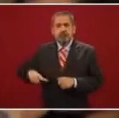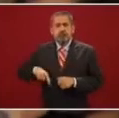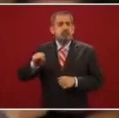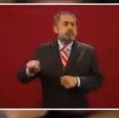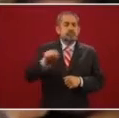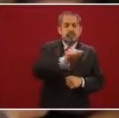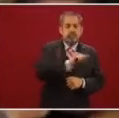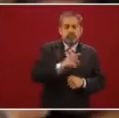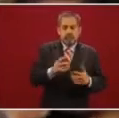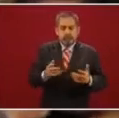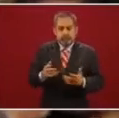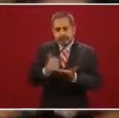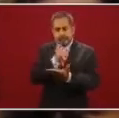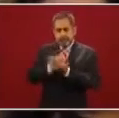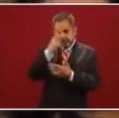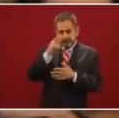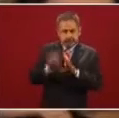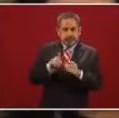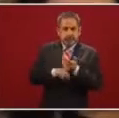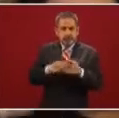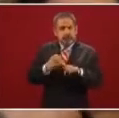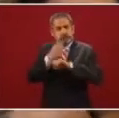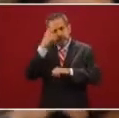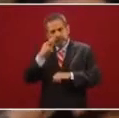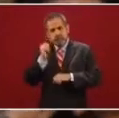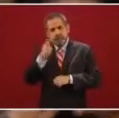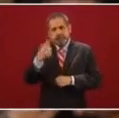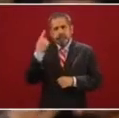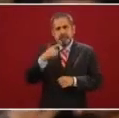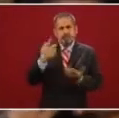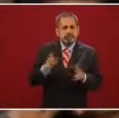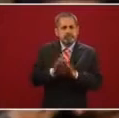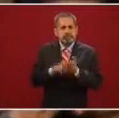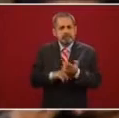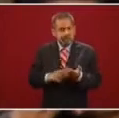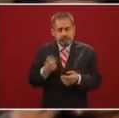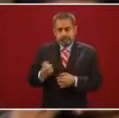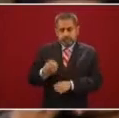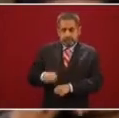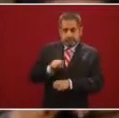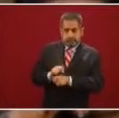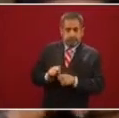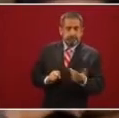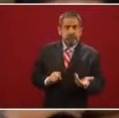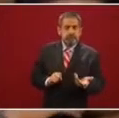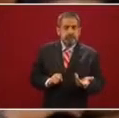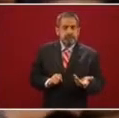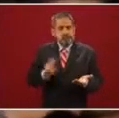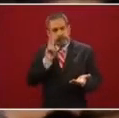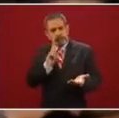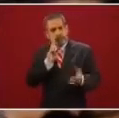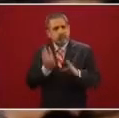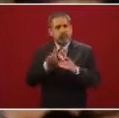gobiernos de la Ciudad de México, del Estado de México, pues para que durante estas semanas pues se puedan llevar a